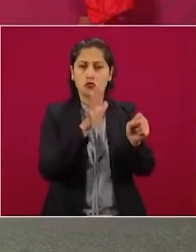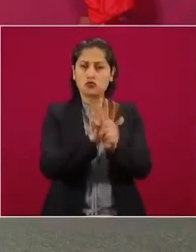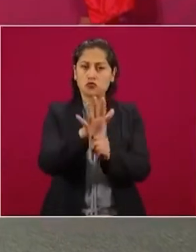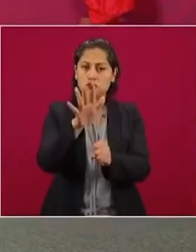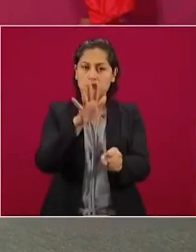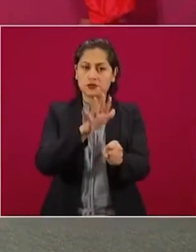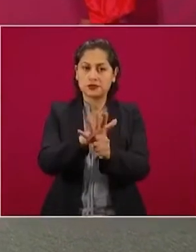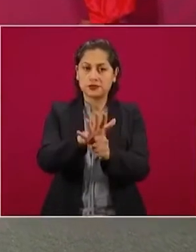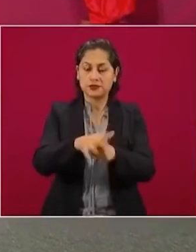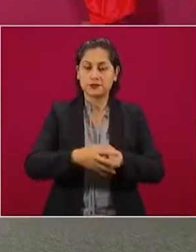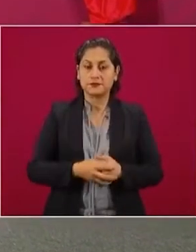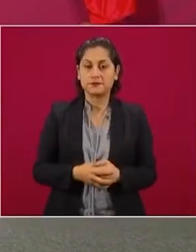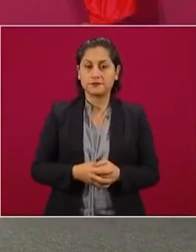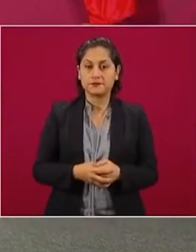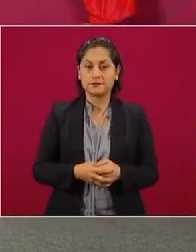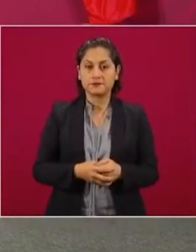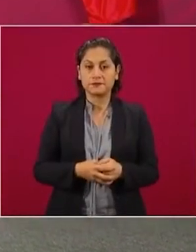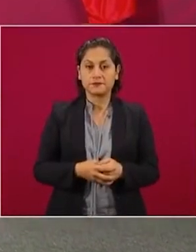y